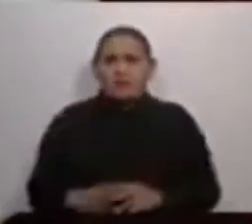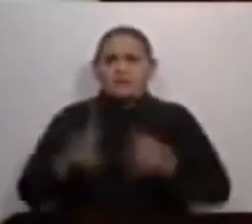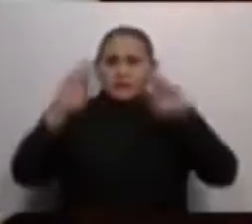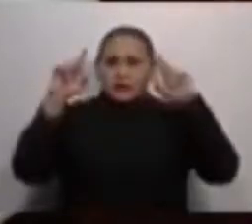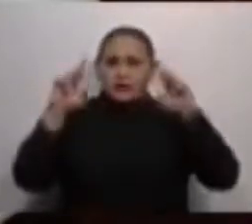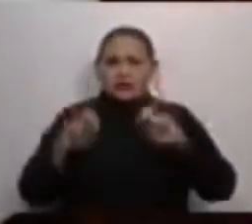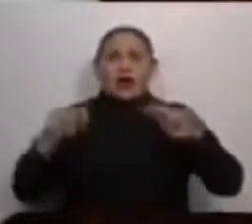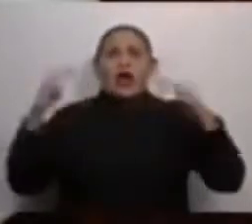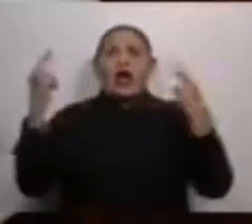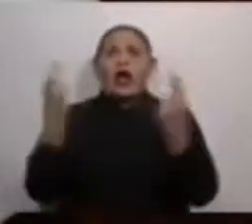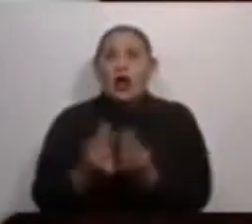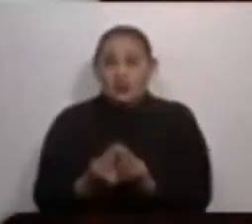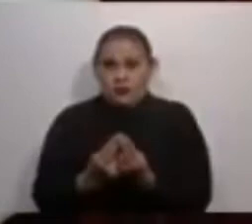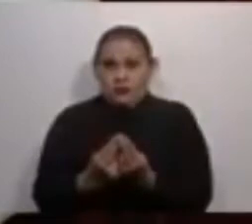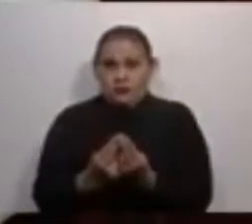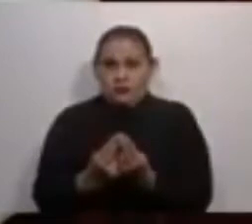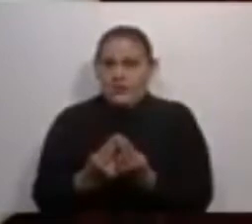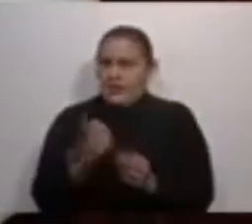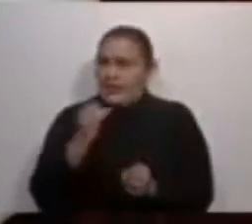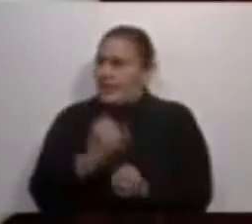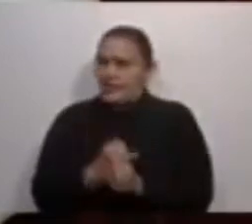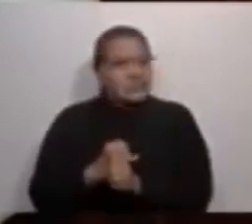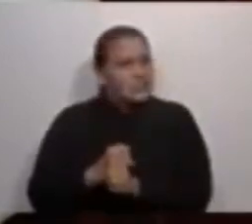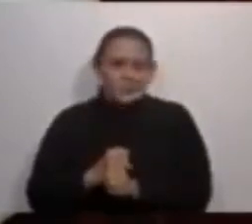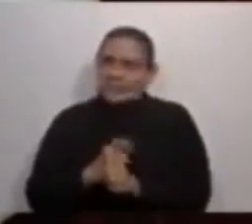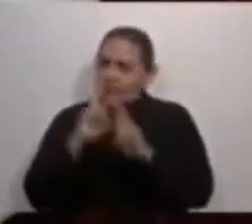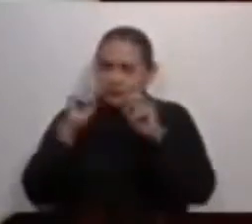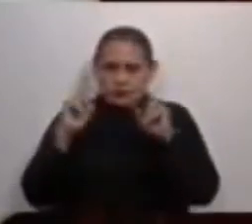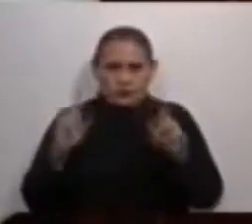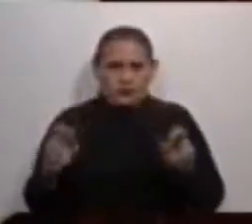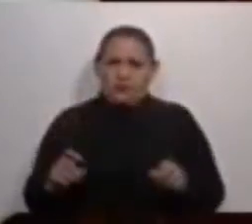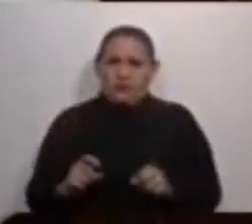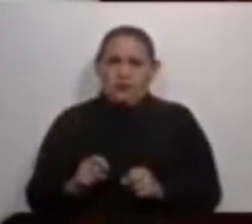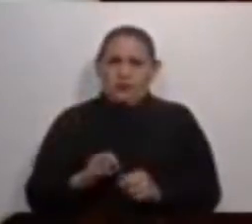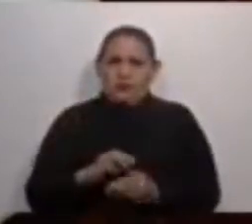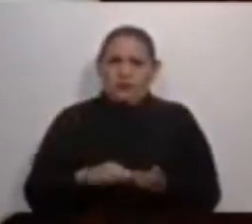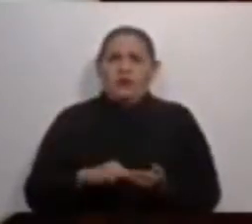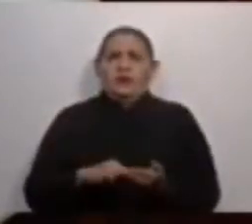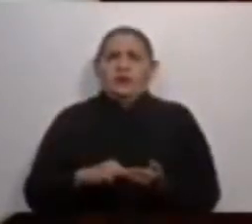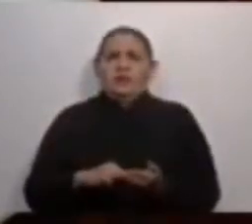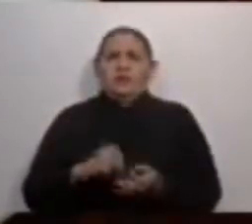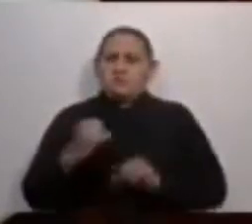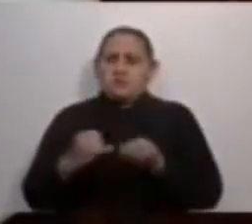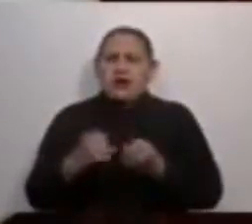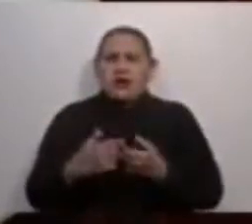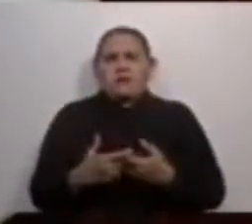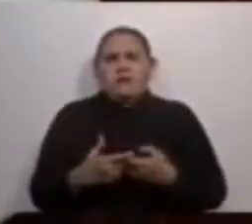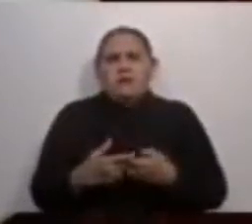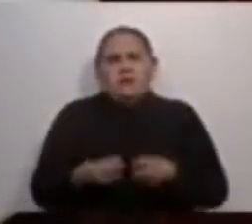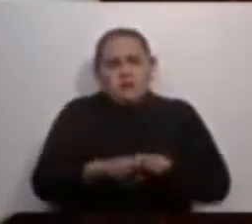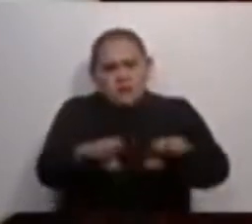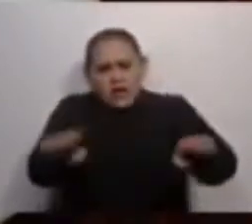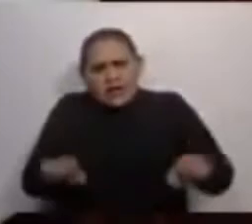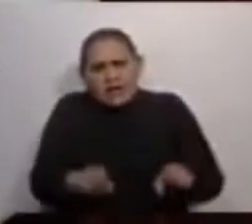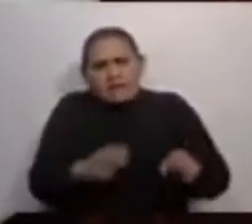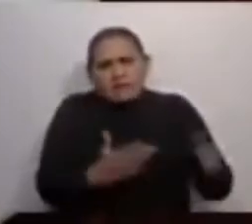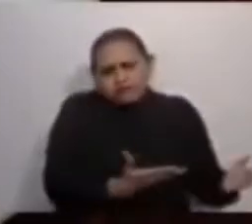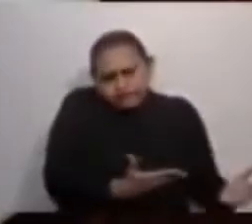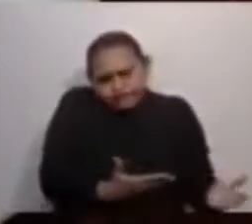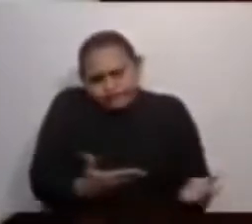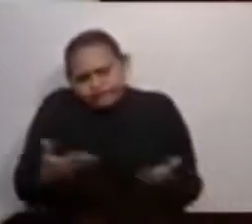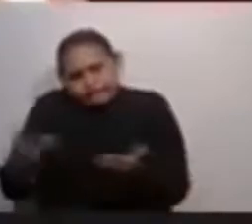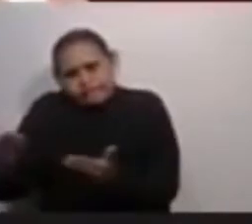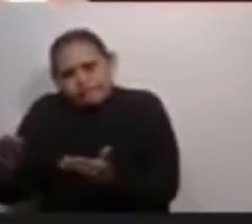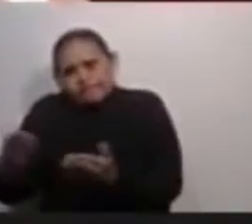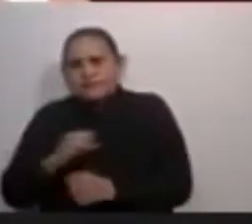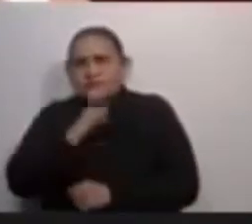unidad indestructible del pueblo de Mérida. Unidad para ir como un solo equipo en pos de los mismos objetivos, sin